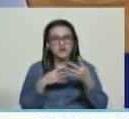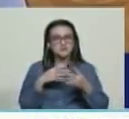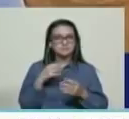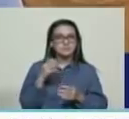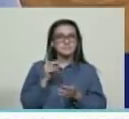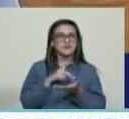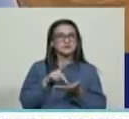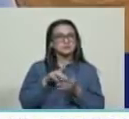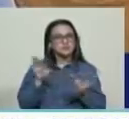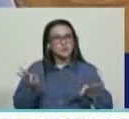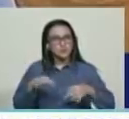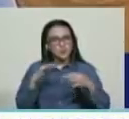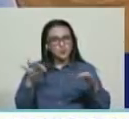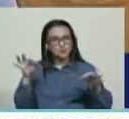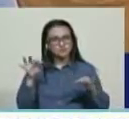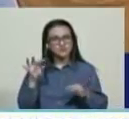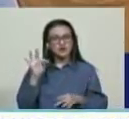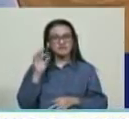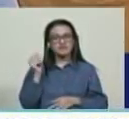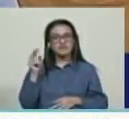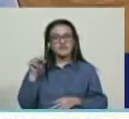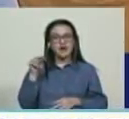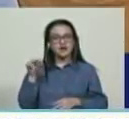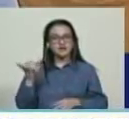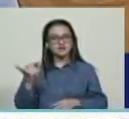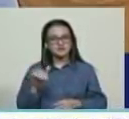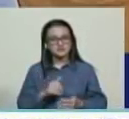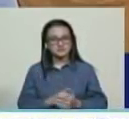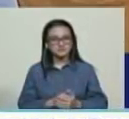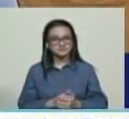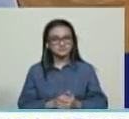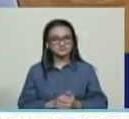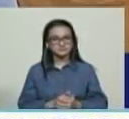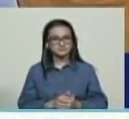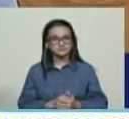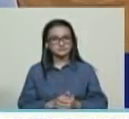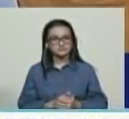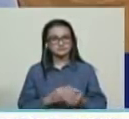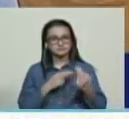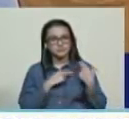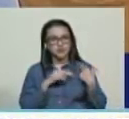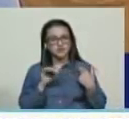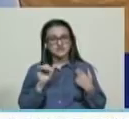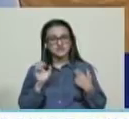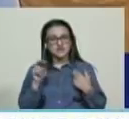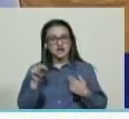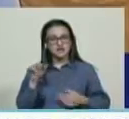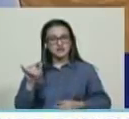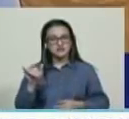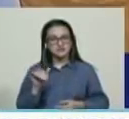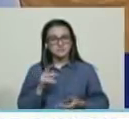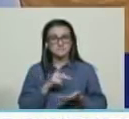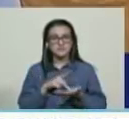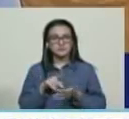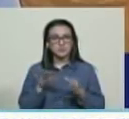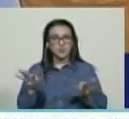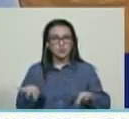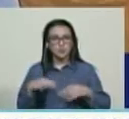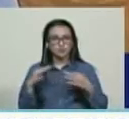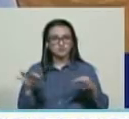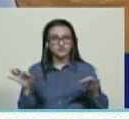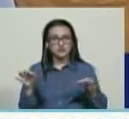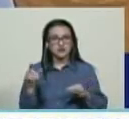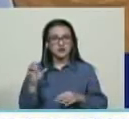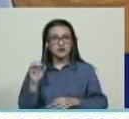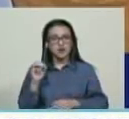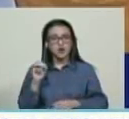participación musical a cargo de la alumna Fanny Malavé, interpretación poética a cargo de Jenny Hernández, participación musical del señor